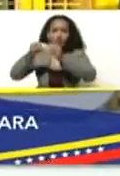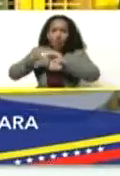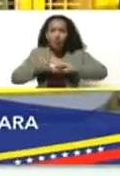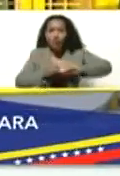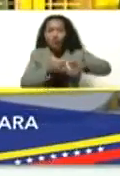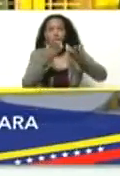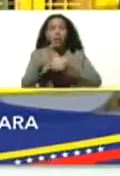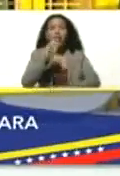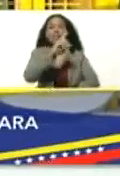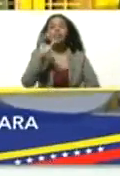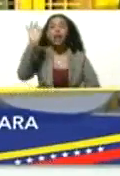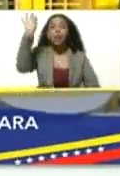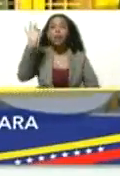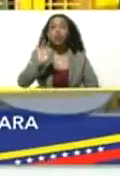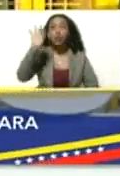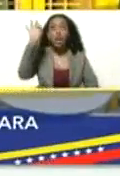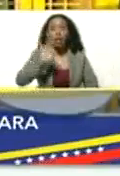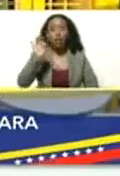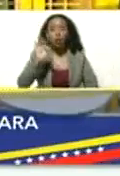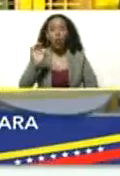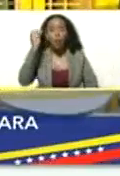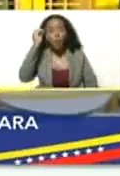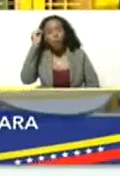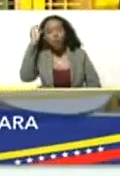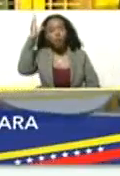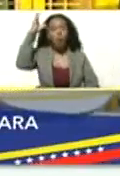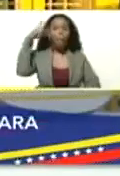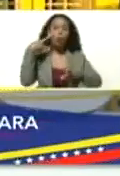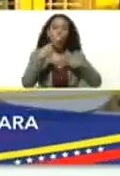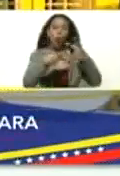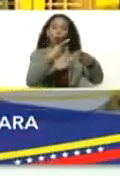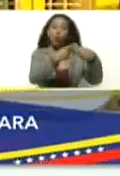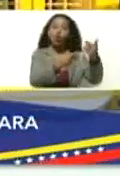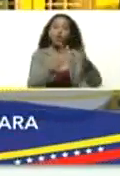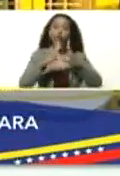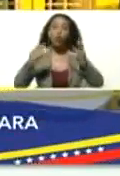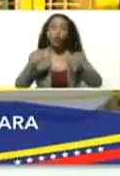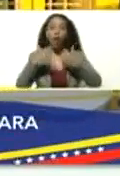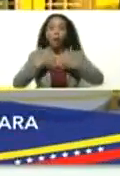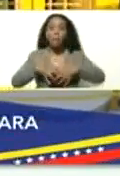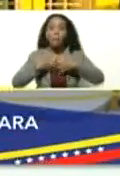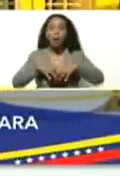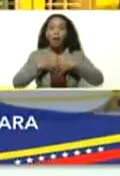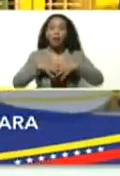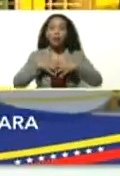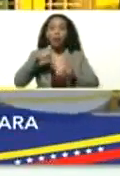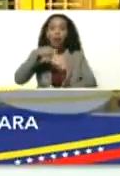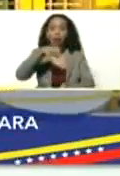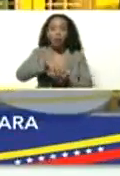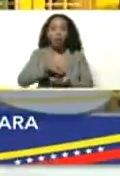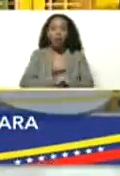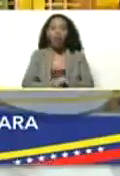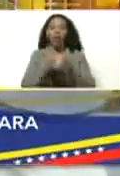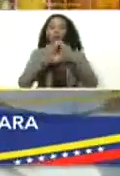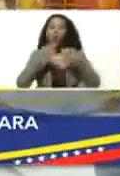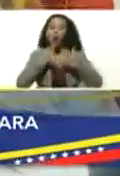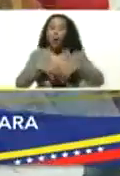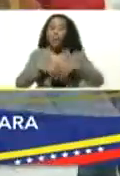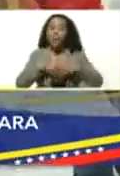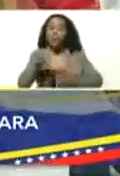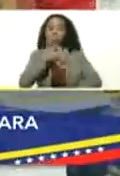del 100% de la capacidad productiva de todas las empresas del Estado, de todas las